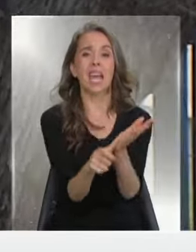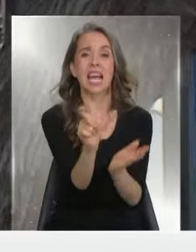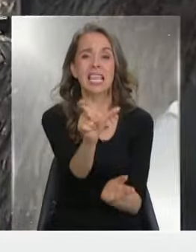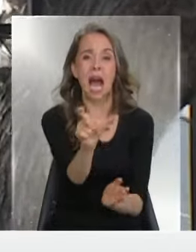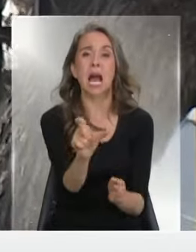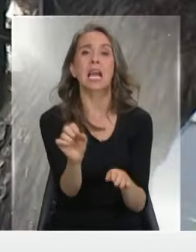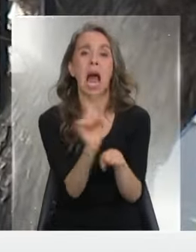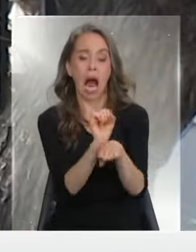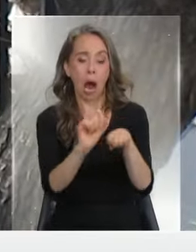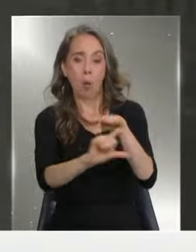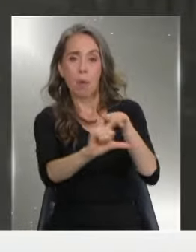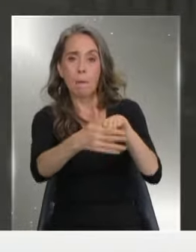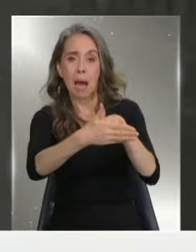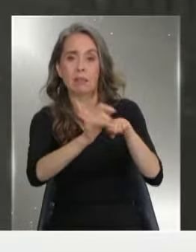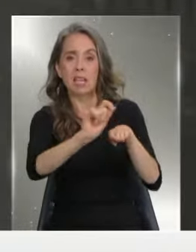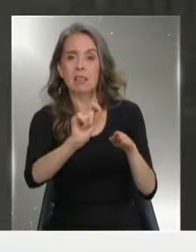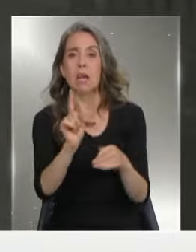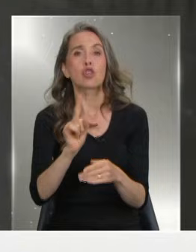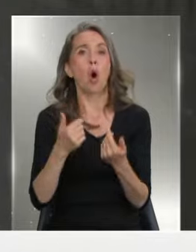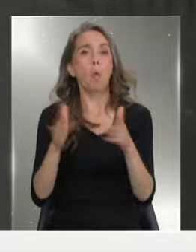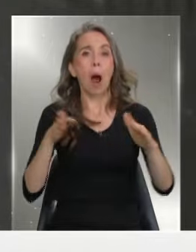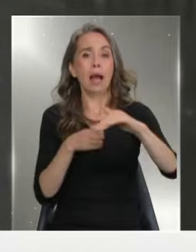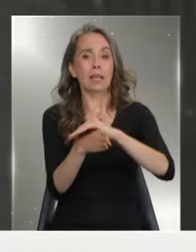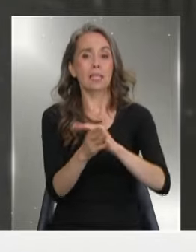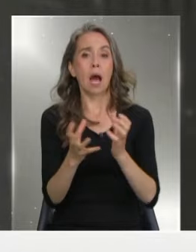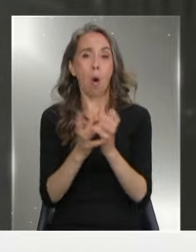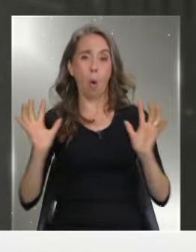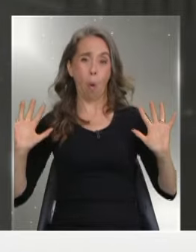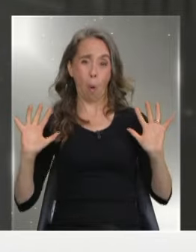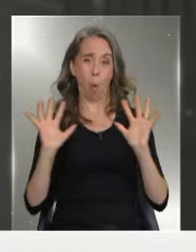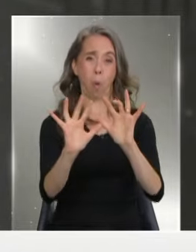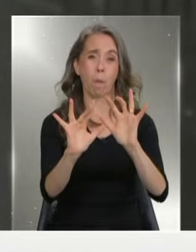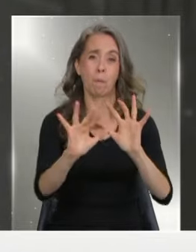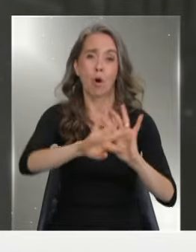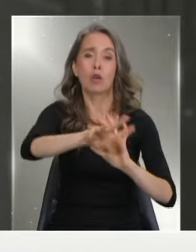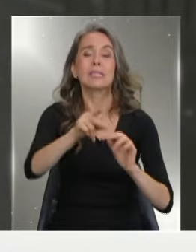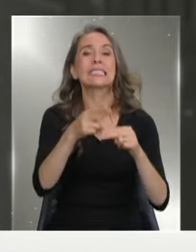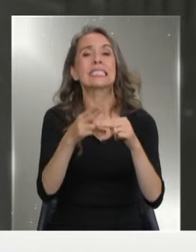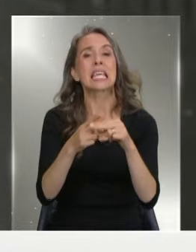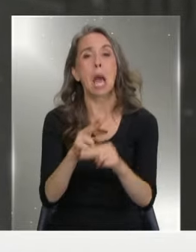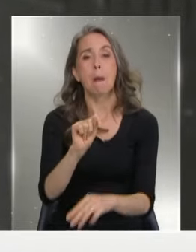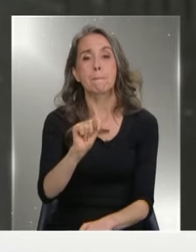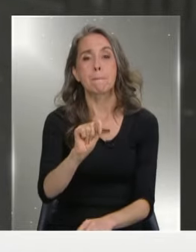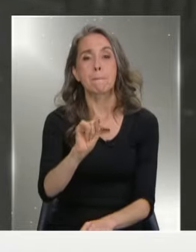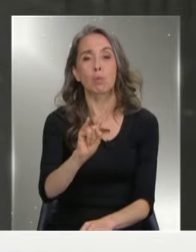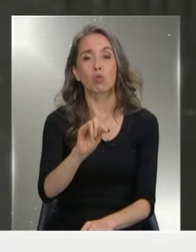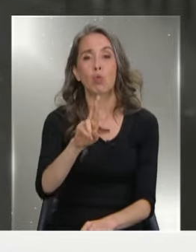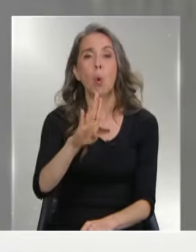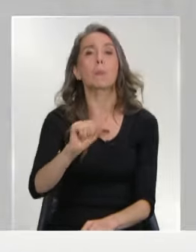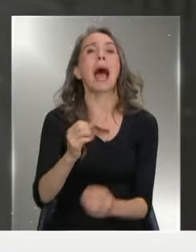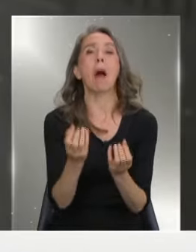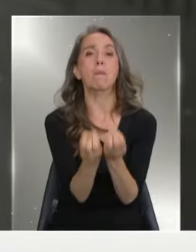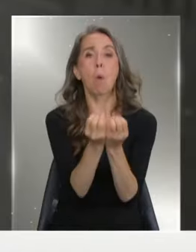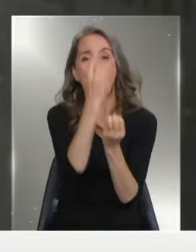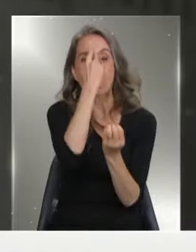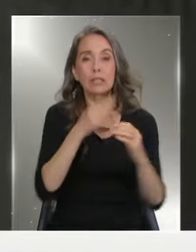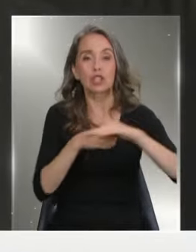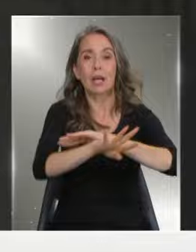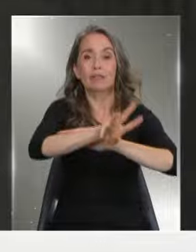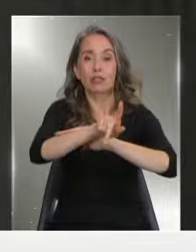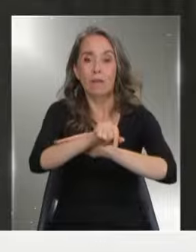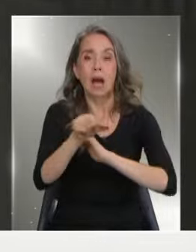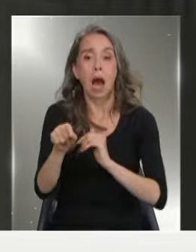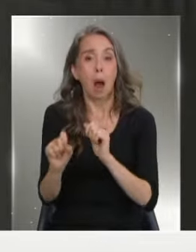camionetas, las patentes. No debería entrar cualquiera. Turbas atacando bodegas, una modalidad de asalto que no es nueva. Hay diferentes registros